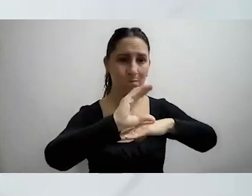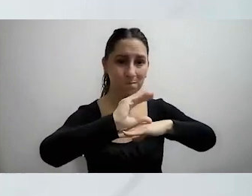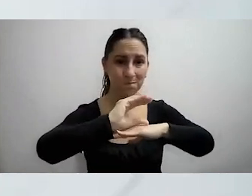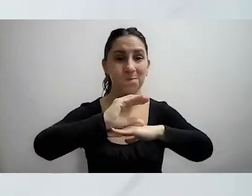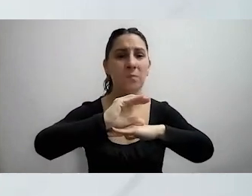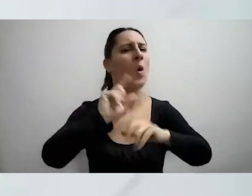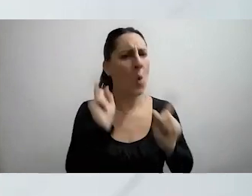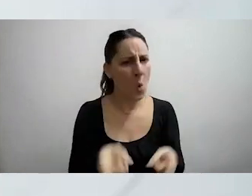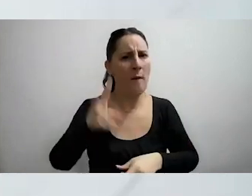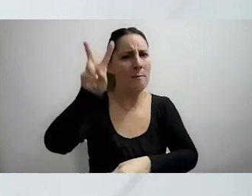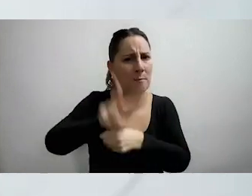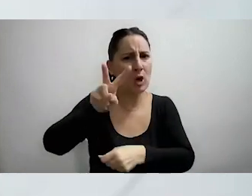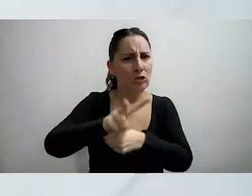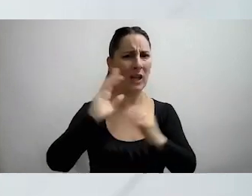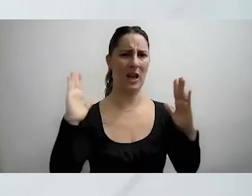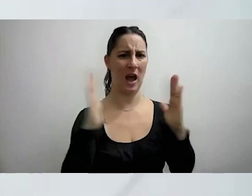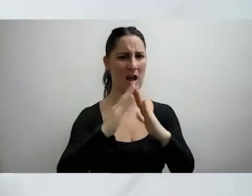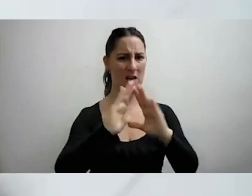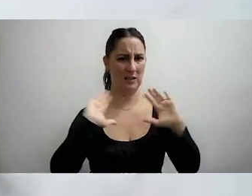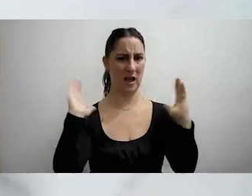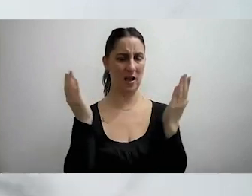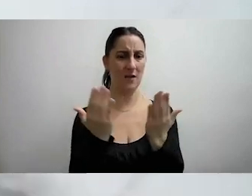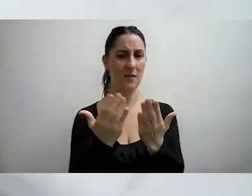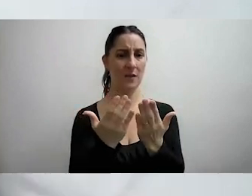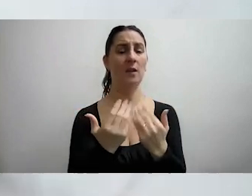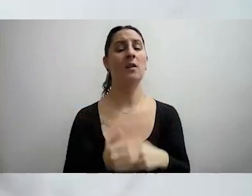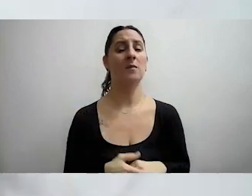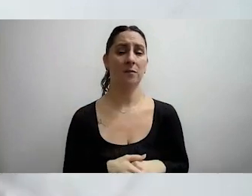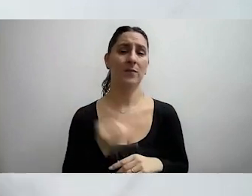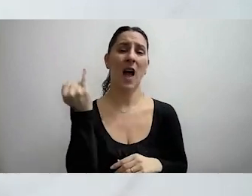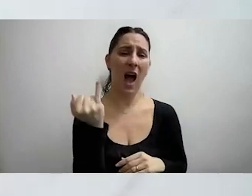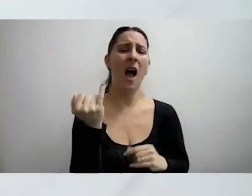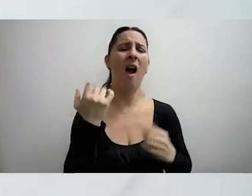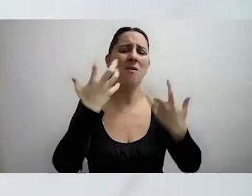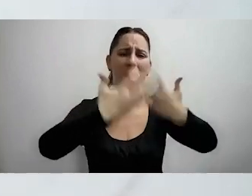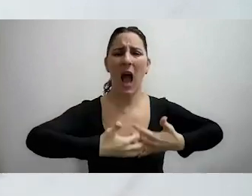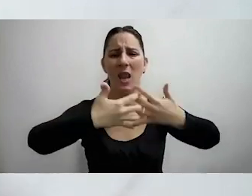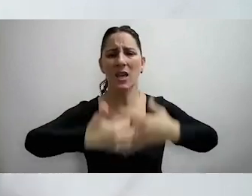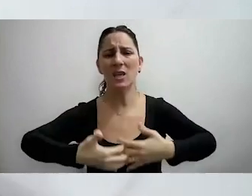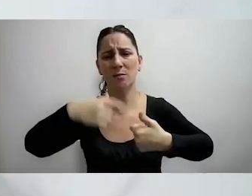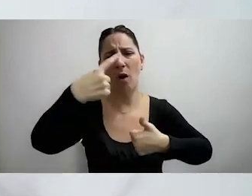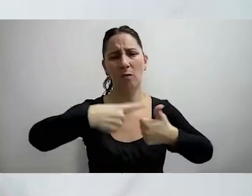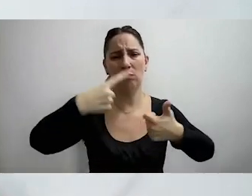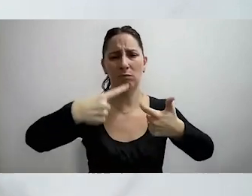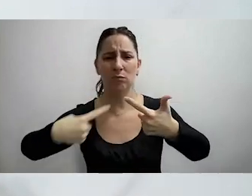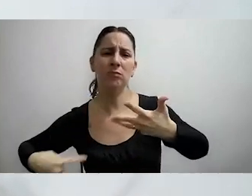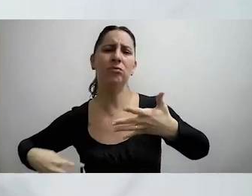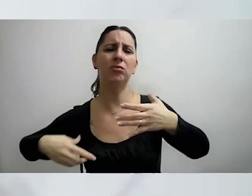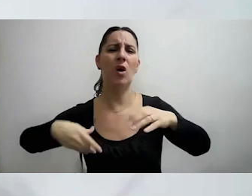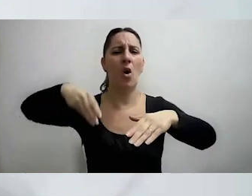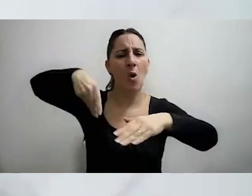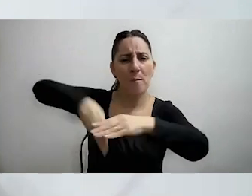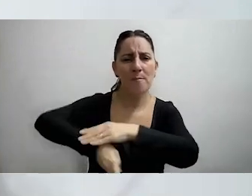protege a la vivienda. Y bueno, hay muchísimos mecanismos como pozos canadienses